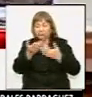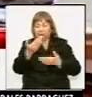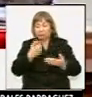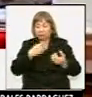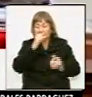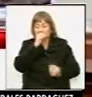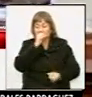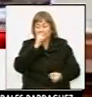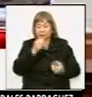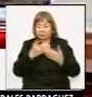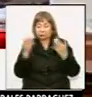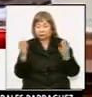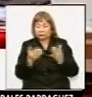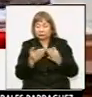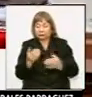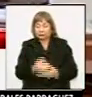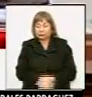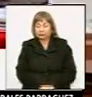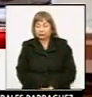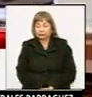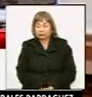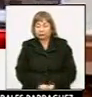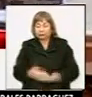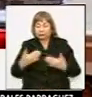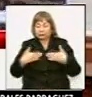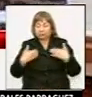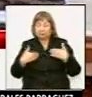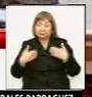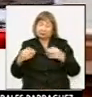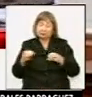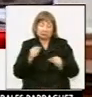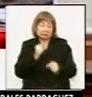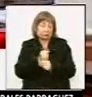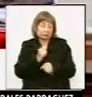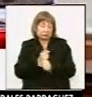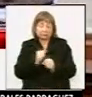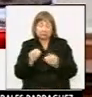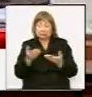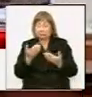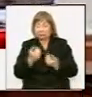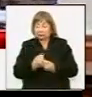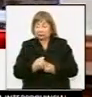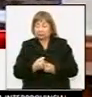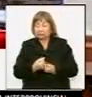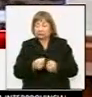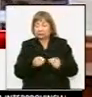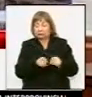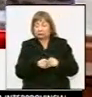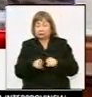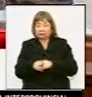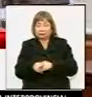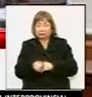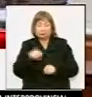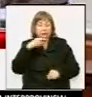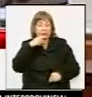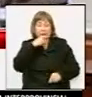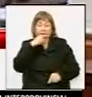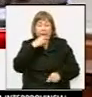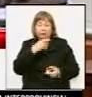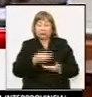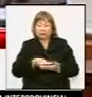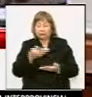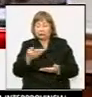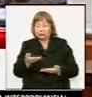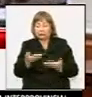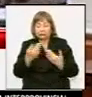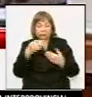comunicación nos aportan y lo felicitamos por la labor que desempeñan. Recibimos también de los señores y señoras congresistas muchas